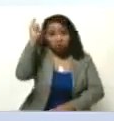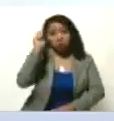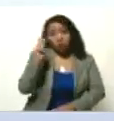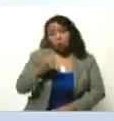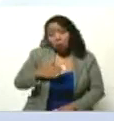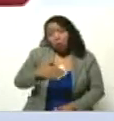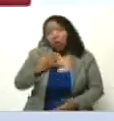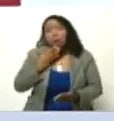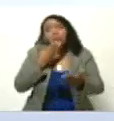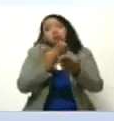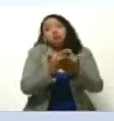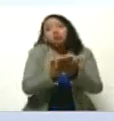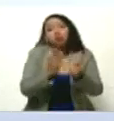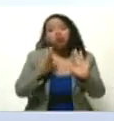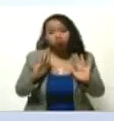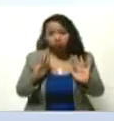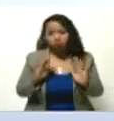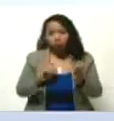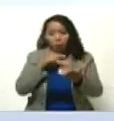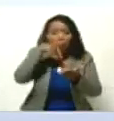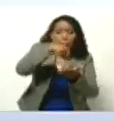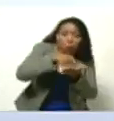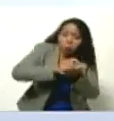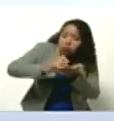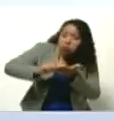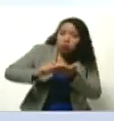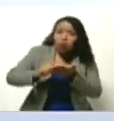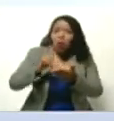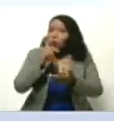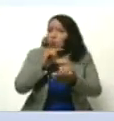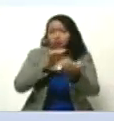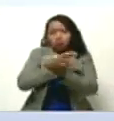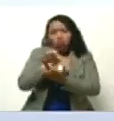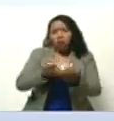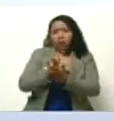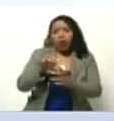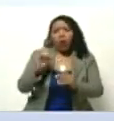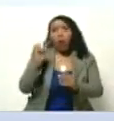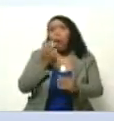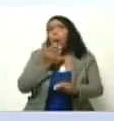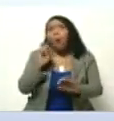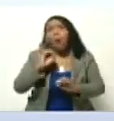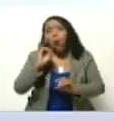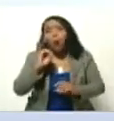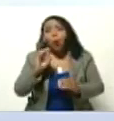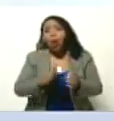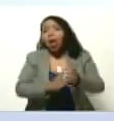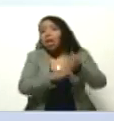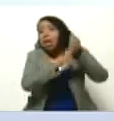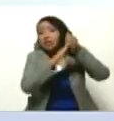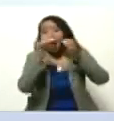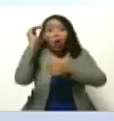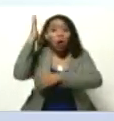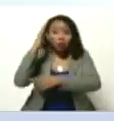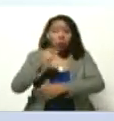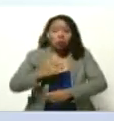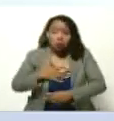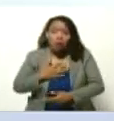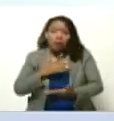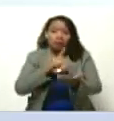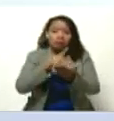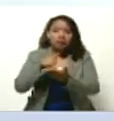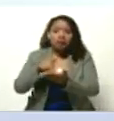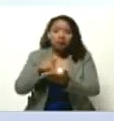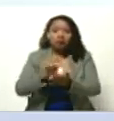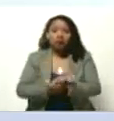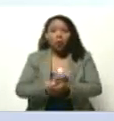postular sin ningún tipo de problema, pues. O, qué sé yo, un delegado al Congreso puede ser